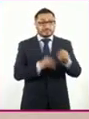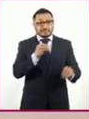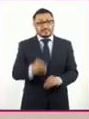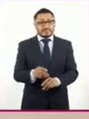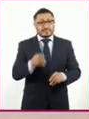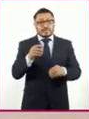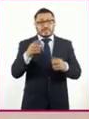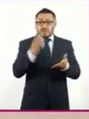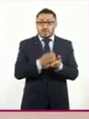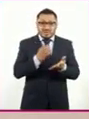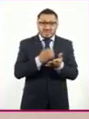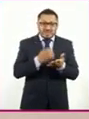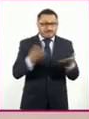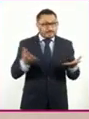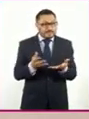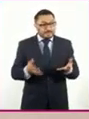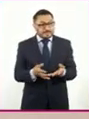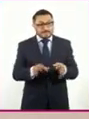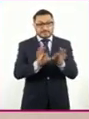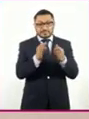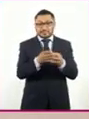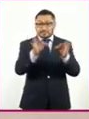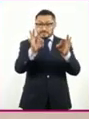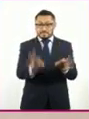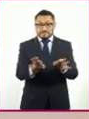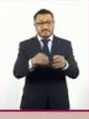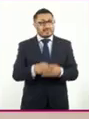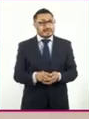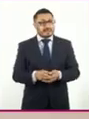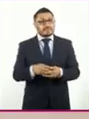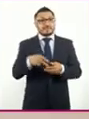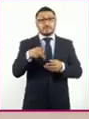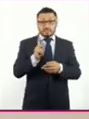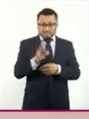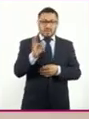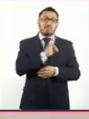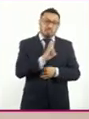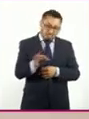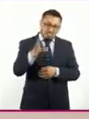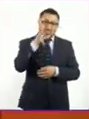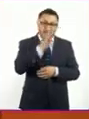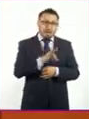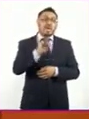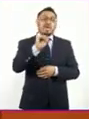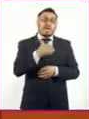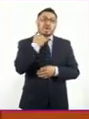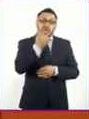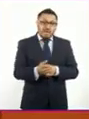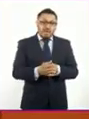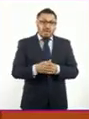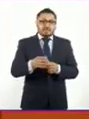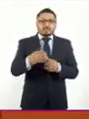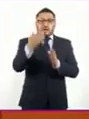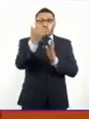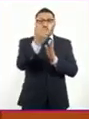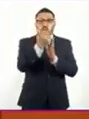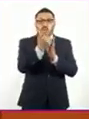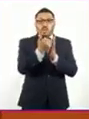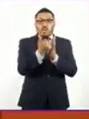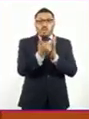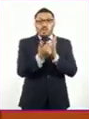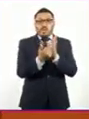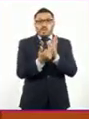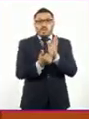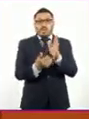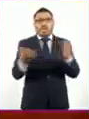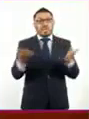producción de cuadernos se lleve a cabo de manera adecuada. Pero sí puede haber errores. Para disminuirlos al máximo, se